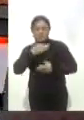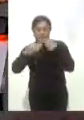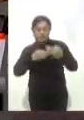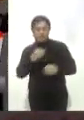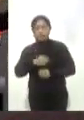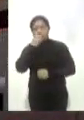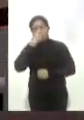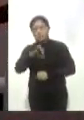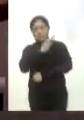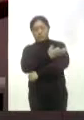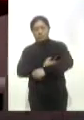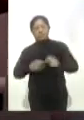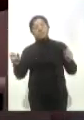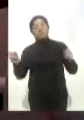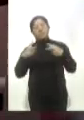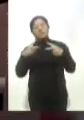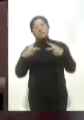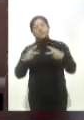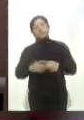Que tenga una excelente tarde. Hasta luego.